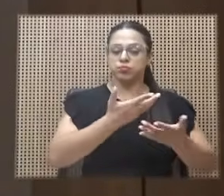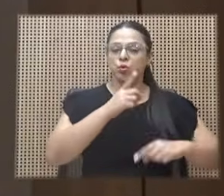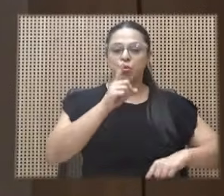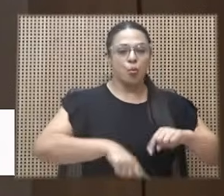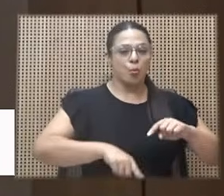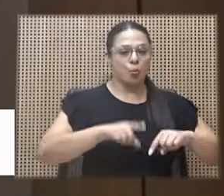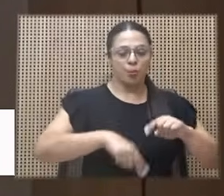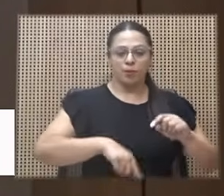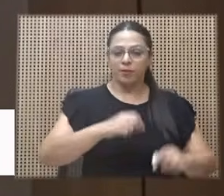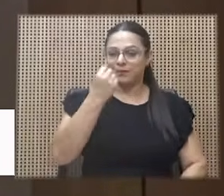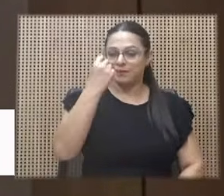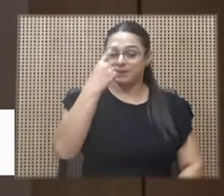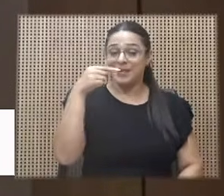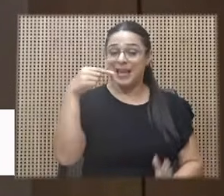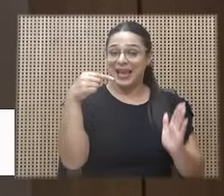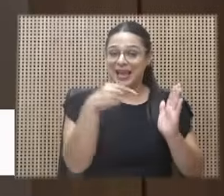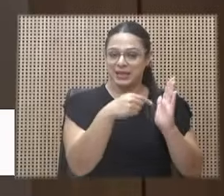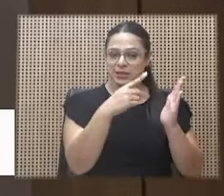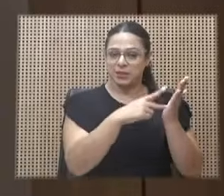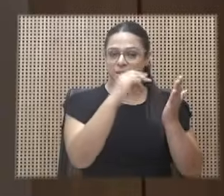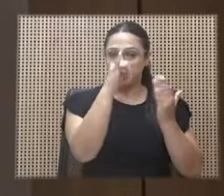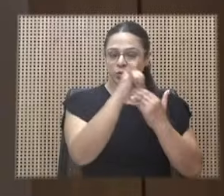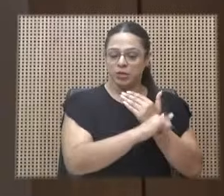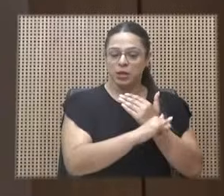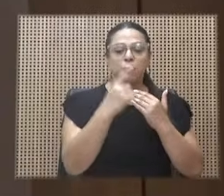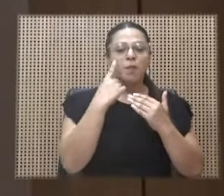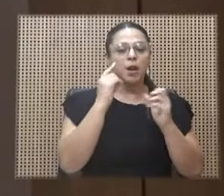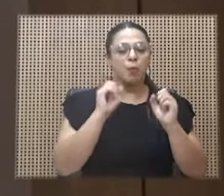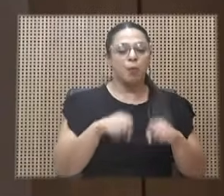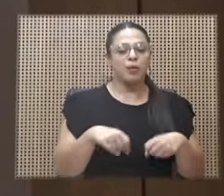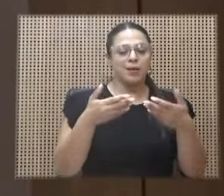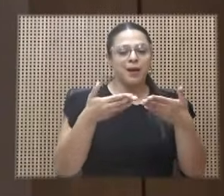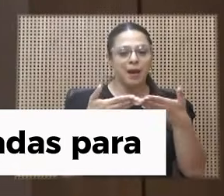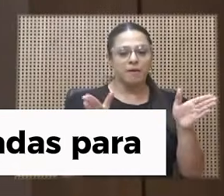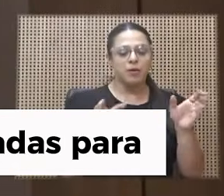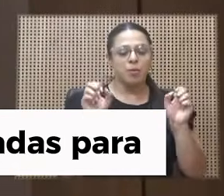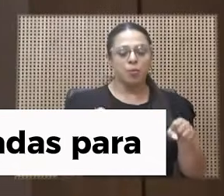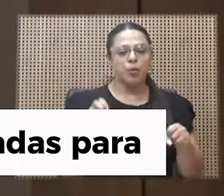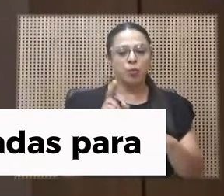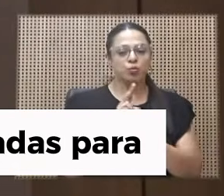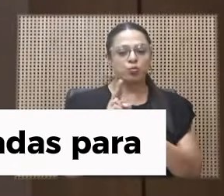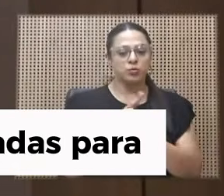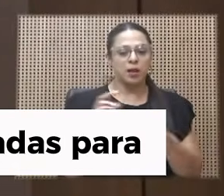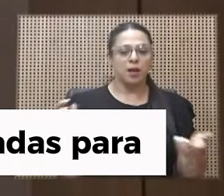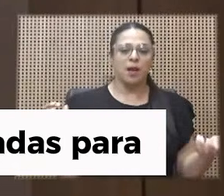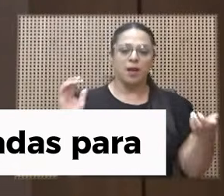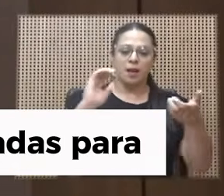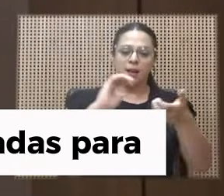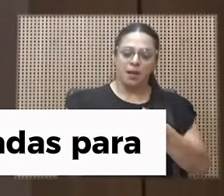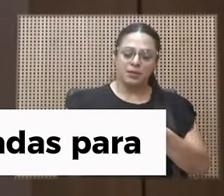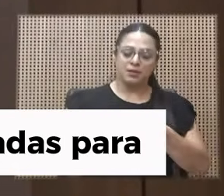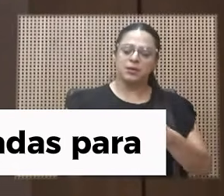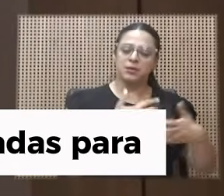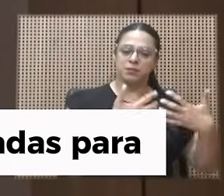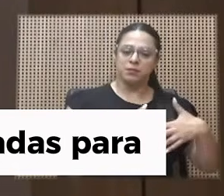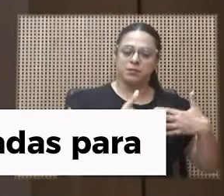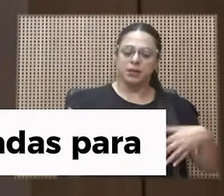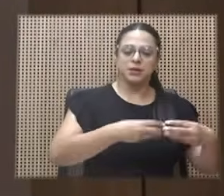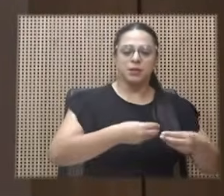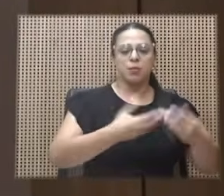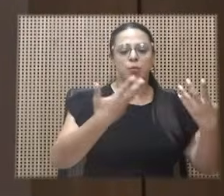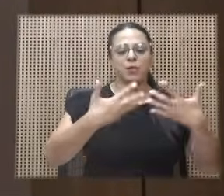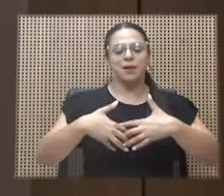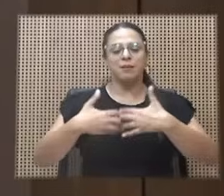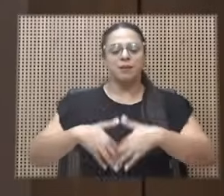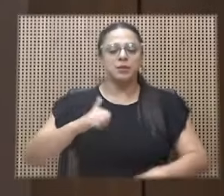interpretar este proyecto de ley para abrir la posibilidad de utilizar las alianzas o asociaciones públicas-privadas